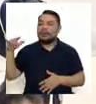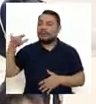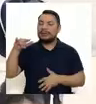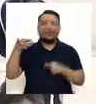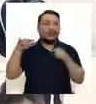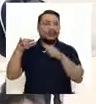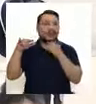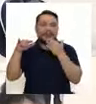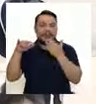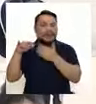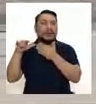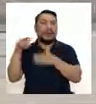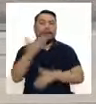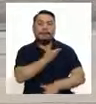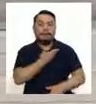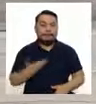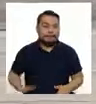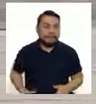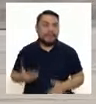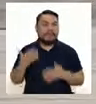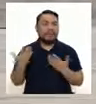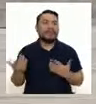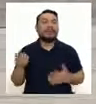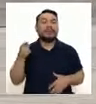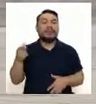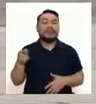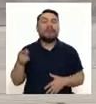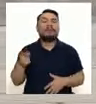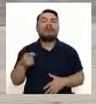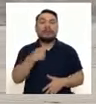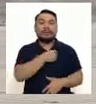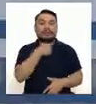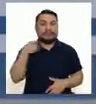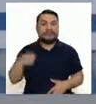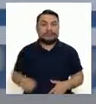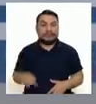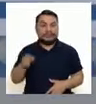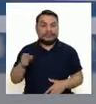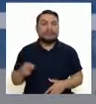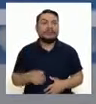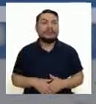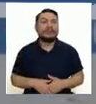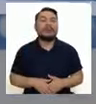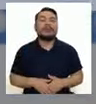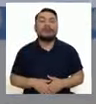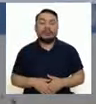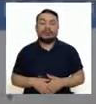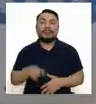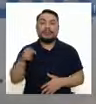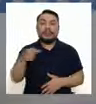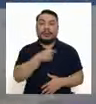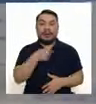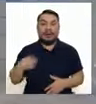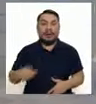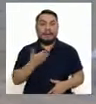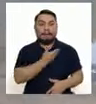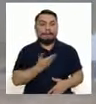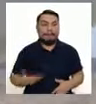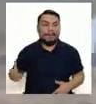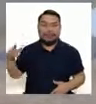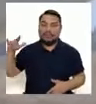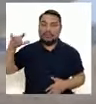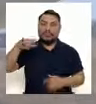trae al presidente de la República Popular China, Xi Jinping, está